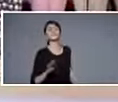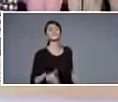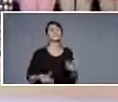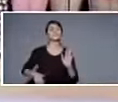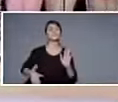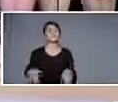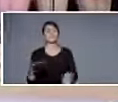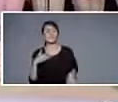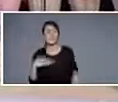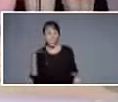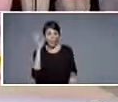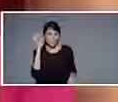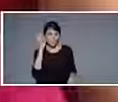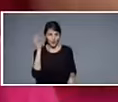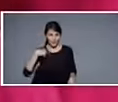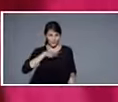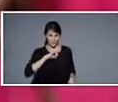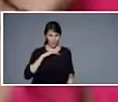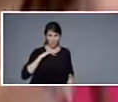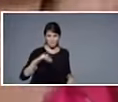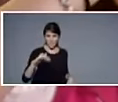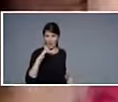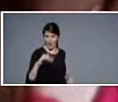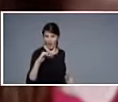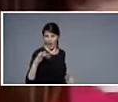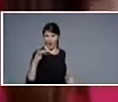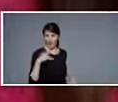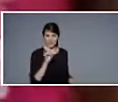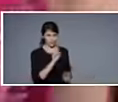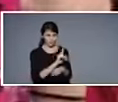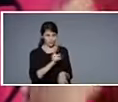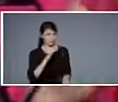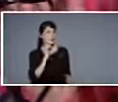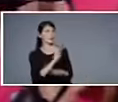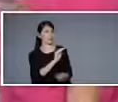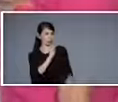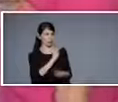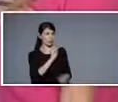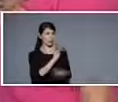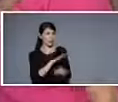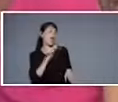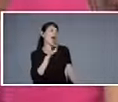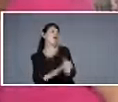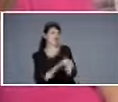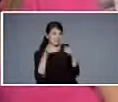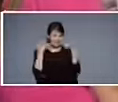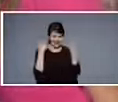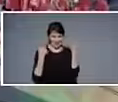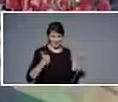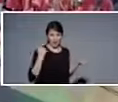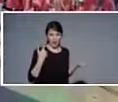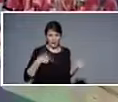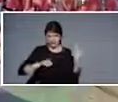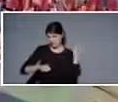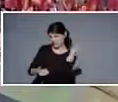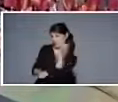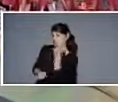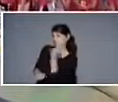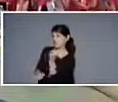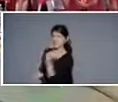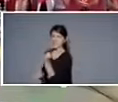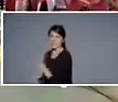Entre mujeres somos muy malas, no te dejes engañar, que hoy la amiga son esas falsas, puñalada